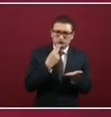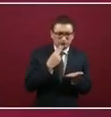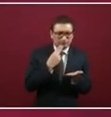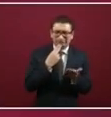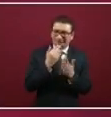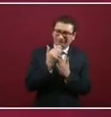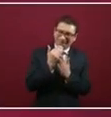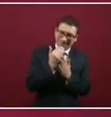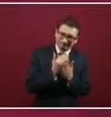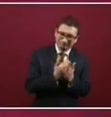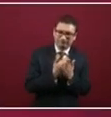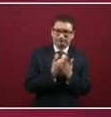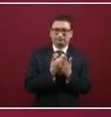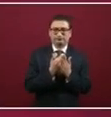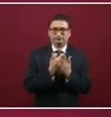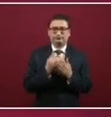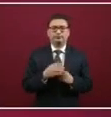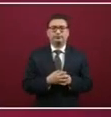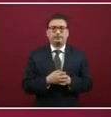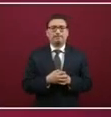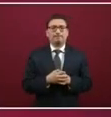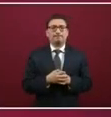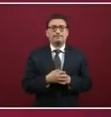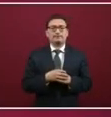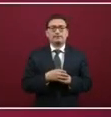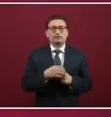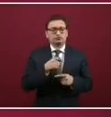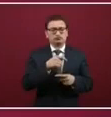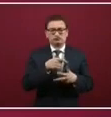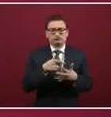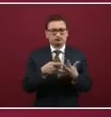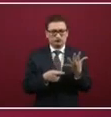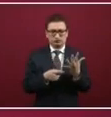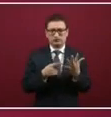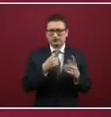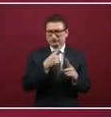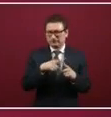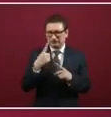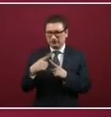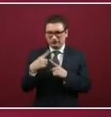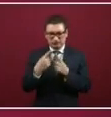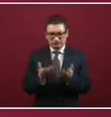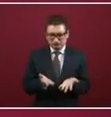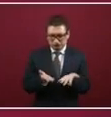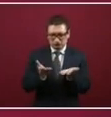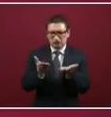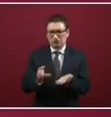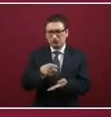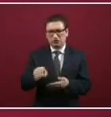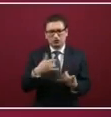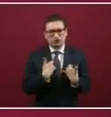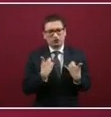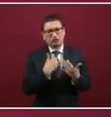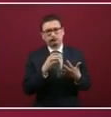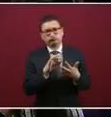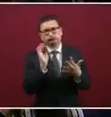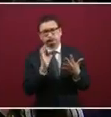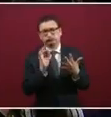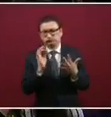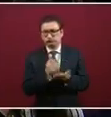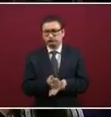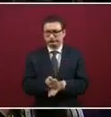y ver todas las opciones, todas las alternativas,